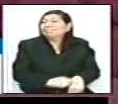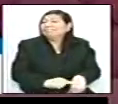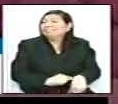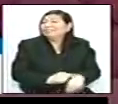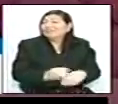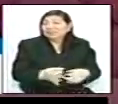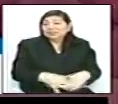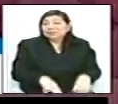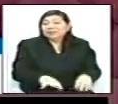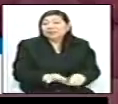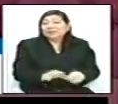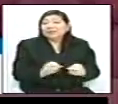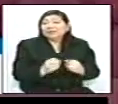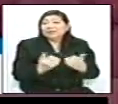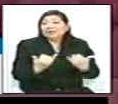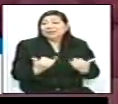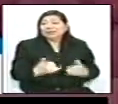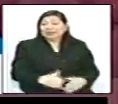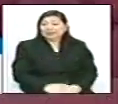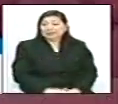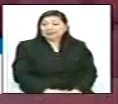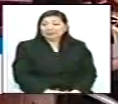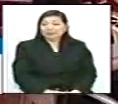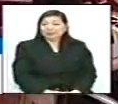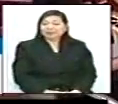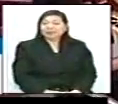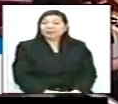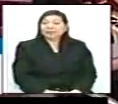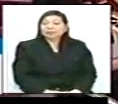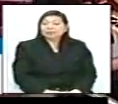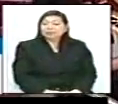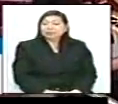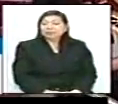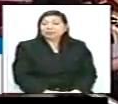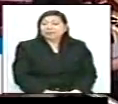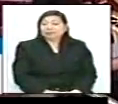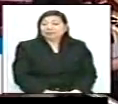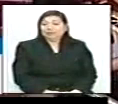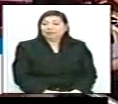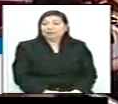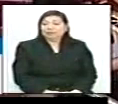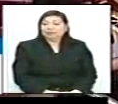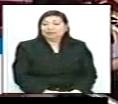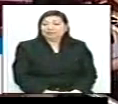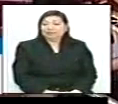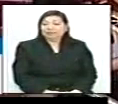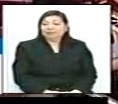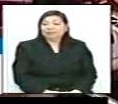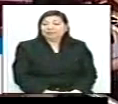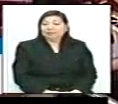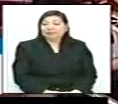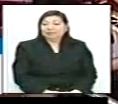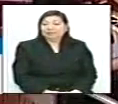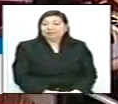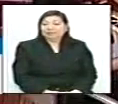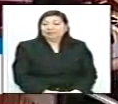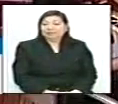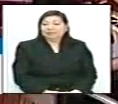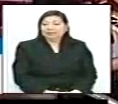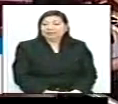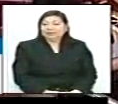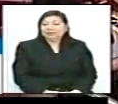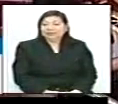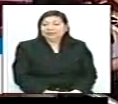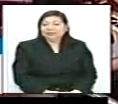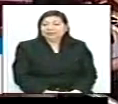debate importante que tenemos el día de hoy. Congresista Vilca Toma. Gracias. Pero antes de eso, congresista Vilca Toma, para que el congresista Arana, en uso